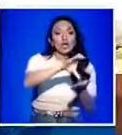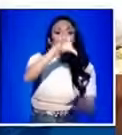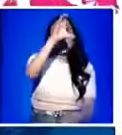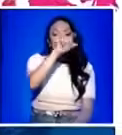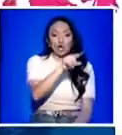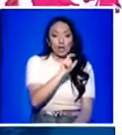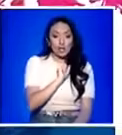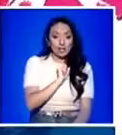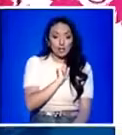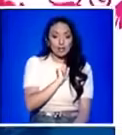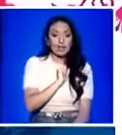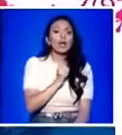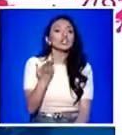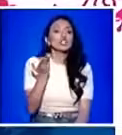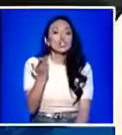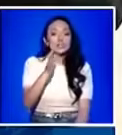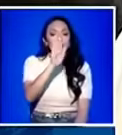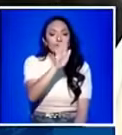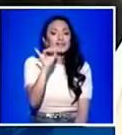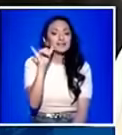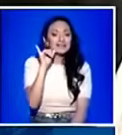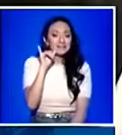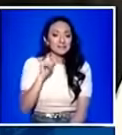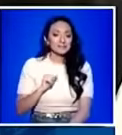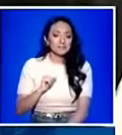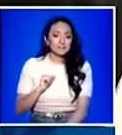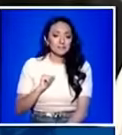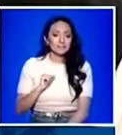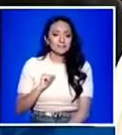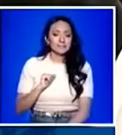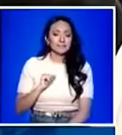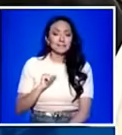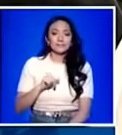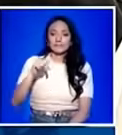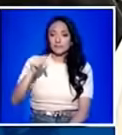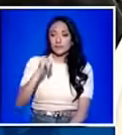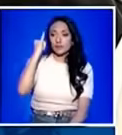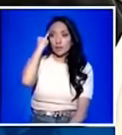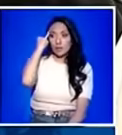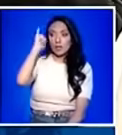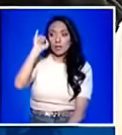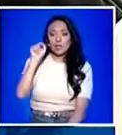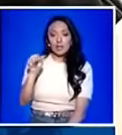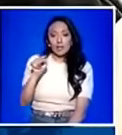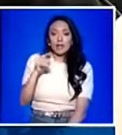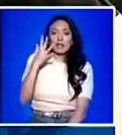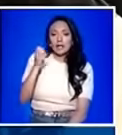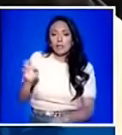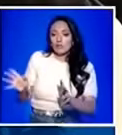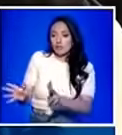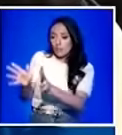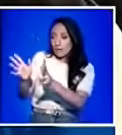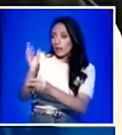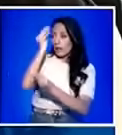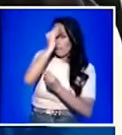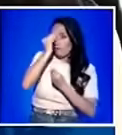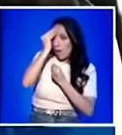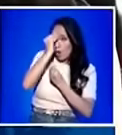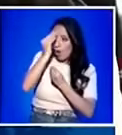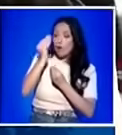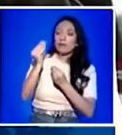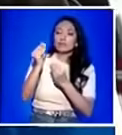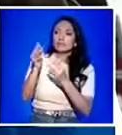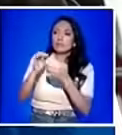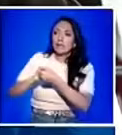Mahanaim, en el cantón Rumiñahui. Bueno, primero nuestra iniciativa, fomentando en nuestros jóvenes los valores, la generosidad,